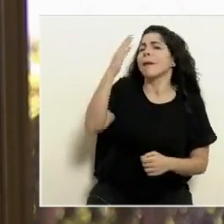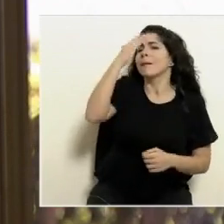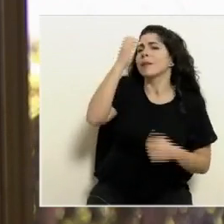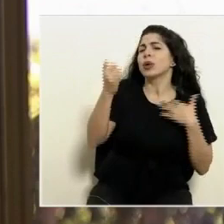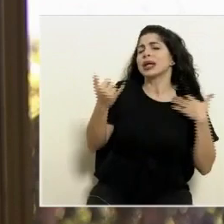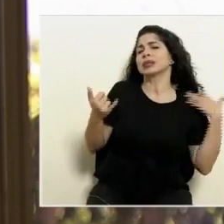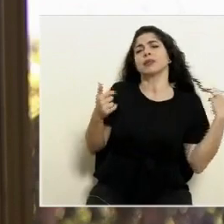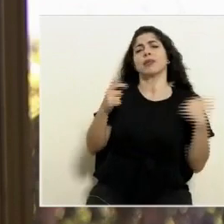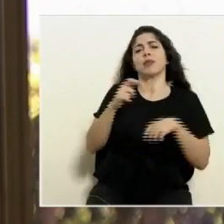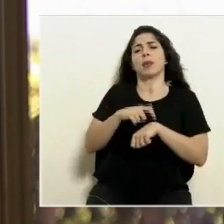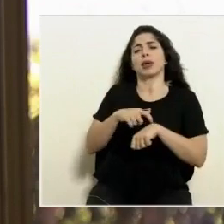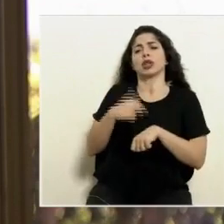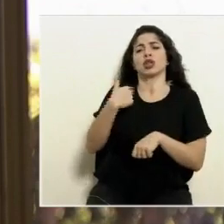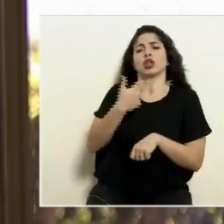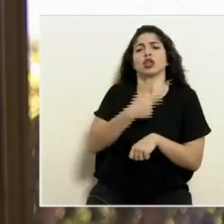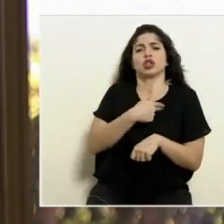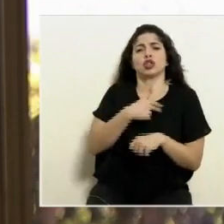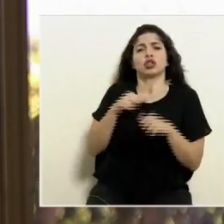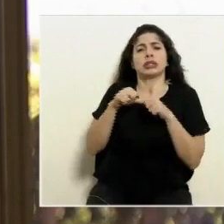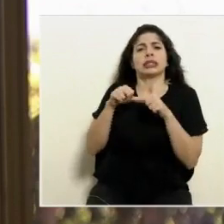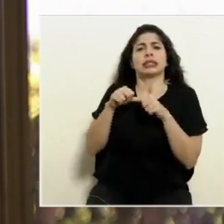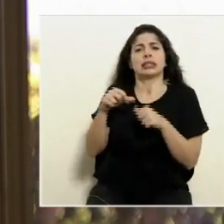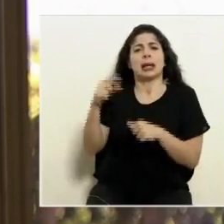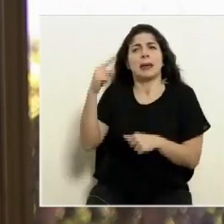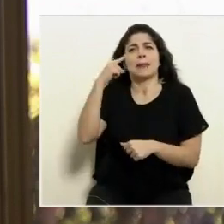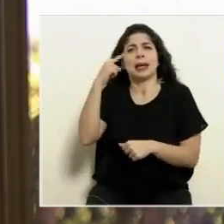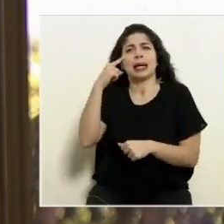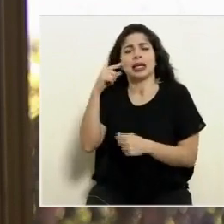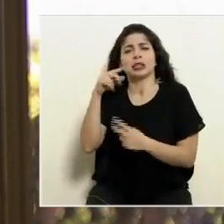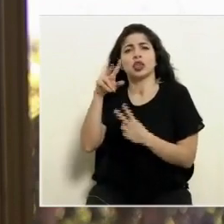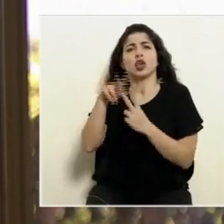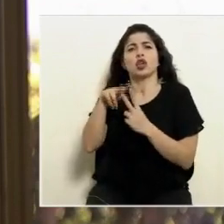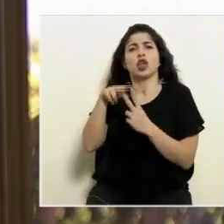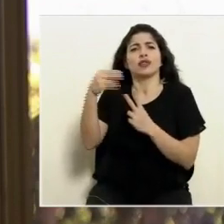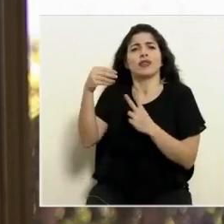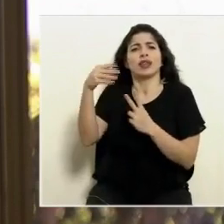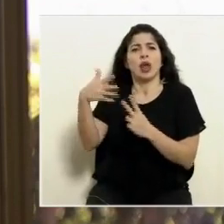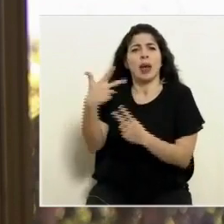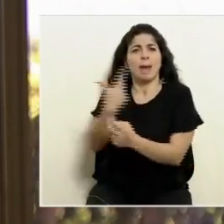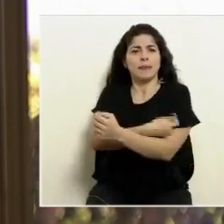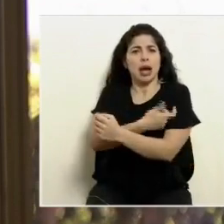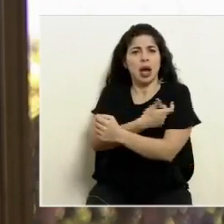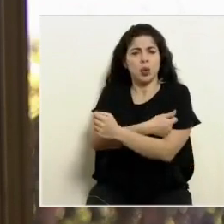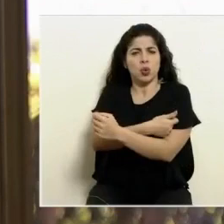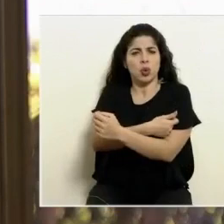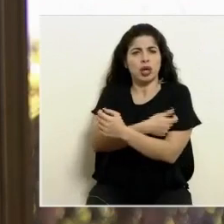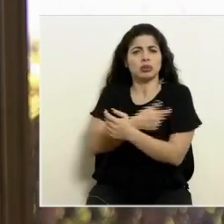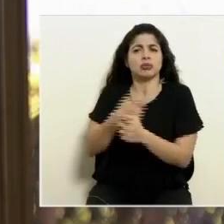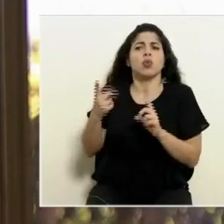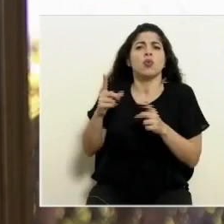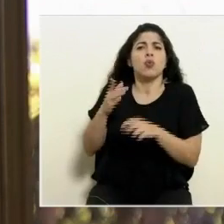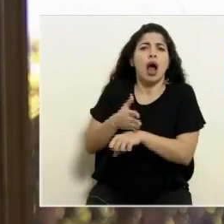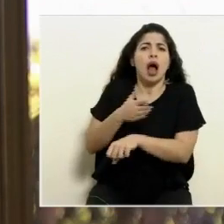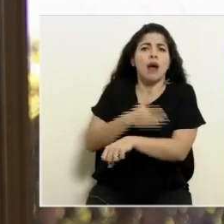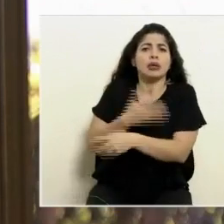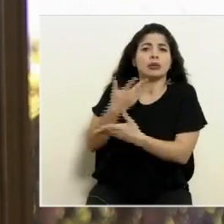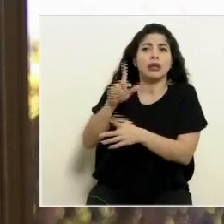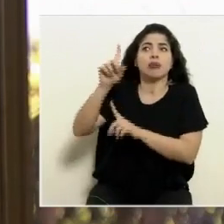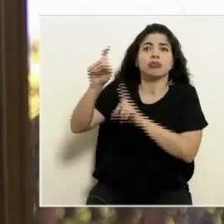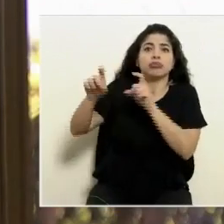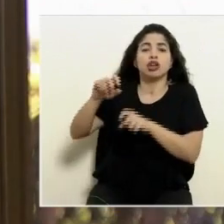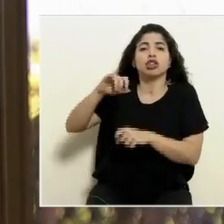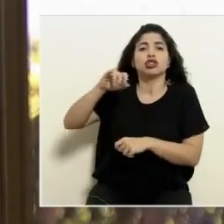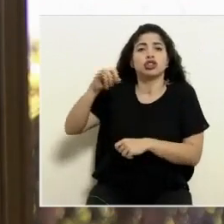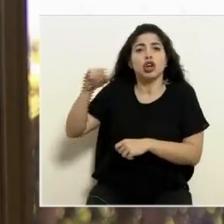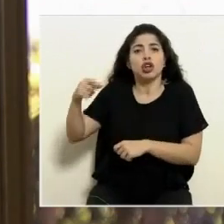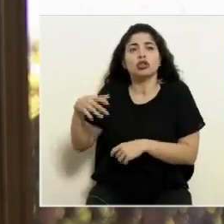qué de momento estamos apostando y seguimos pensando nada más en 2 proveedores de vacunas y qué avances reales hay con las consultas que hemos hecho, por ejemplo, en